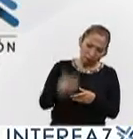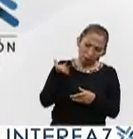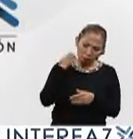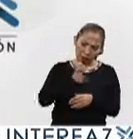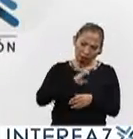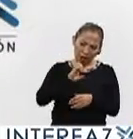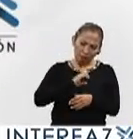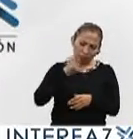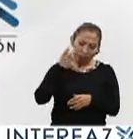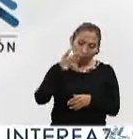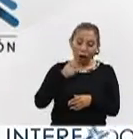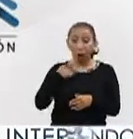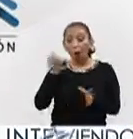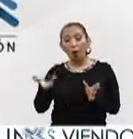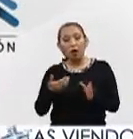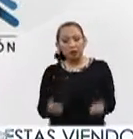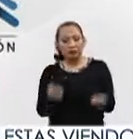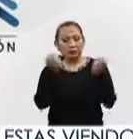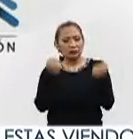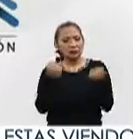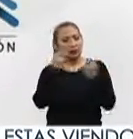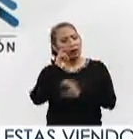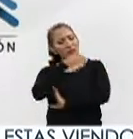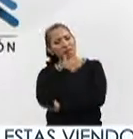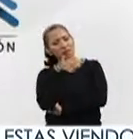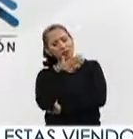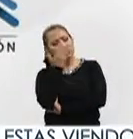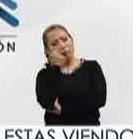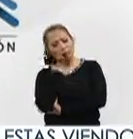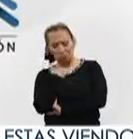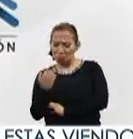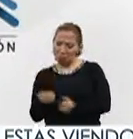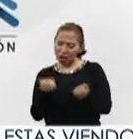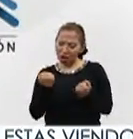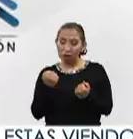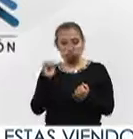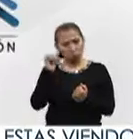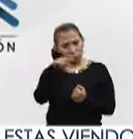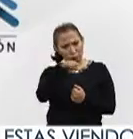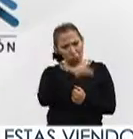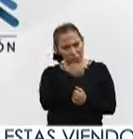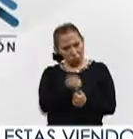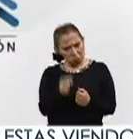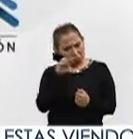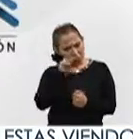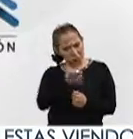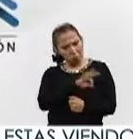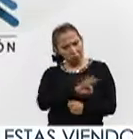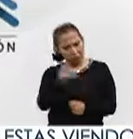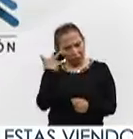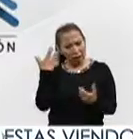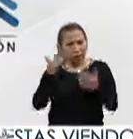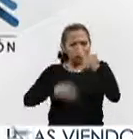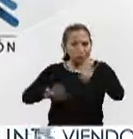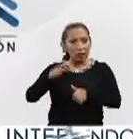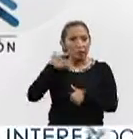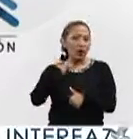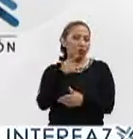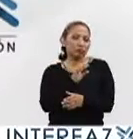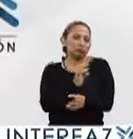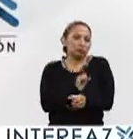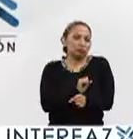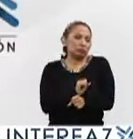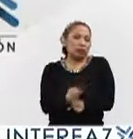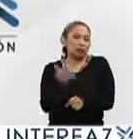un entrenador. A lo mejor alguien va, levanta pesas y dice, no sabía que podía hacerlo. Y le dicen, sí, tú eres bueno, tienes aptitudes, lo puedes lograr. Pero es